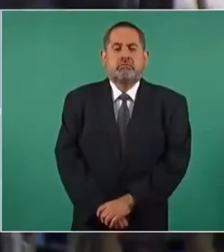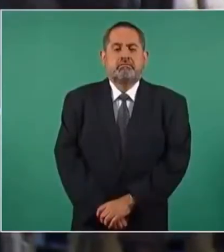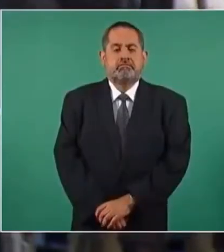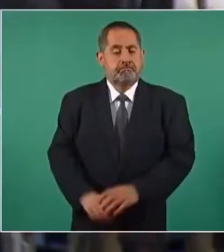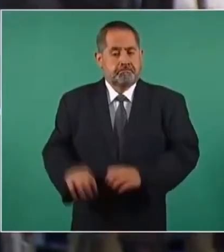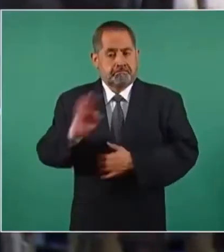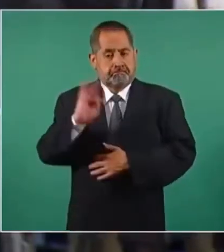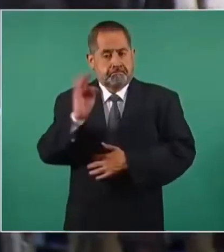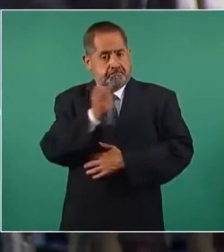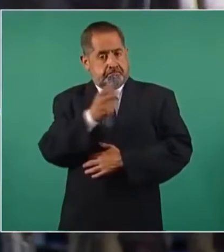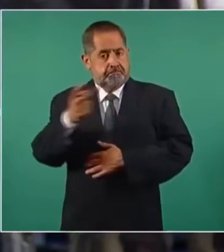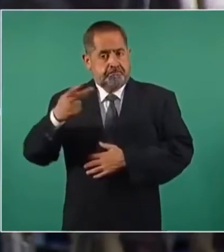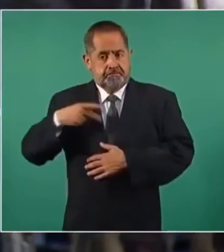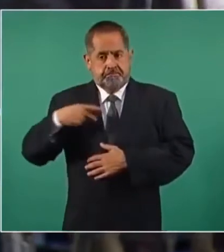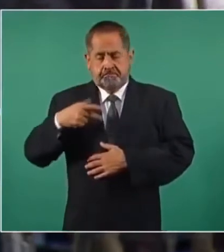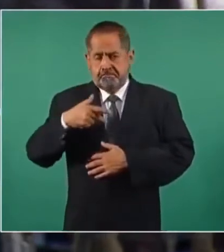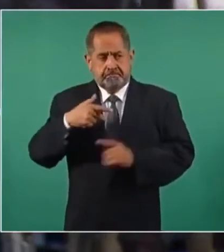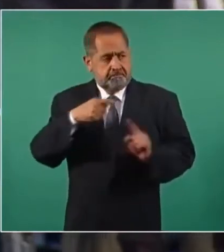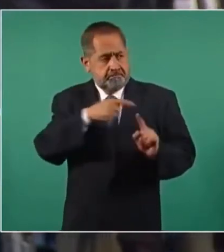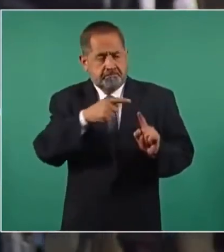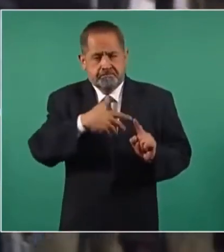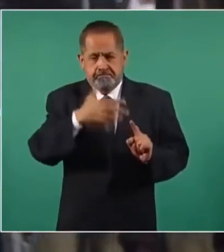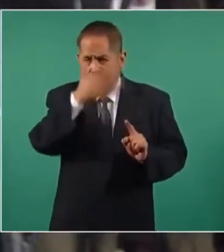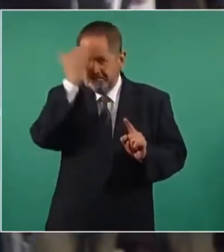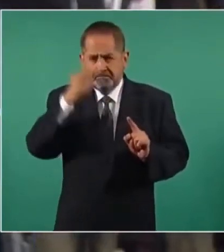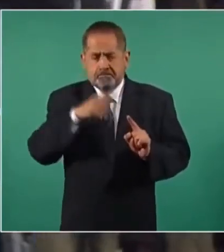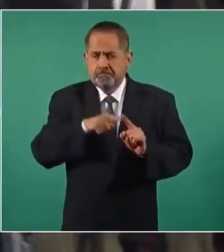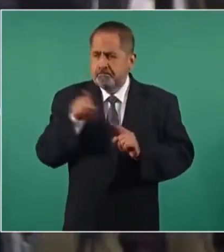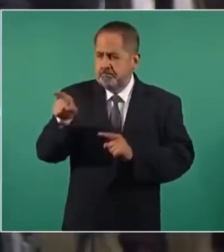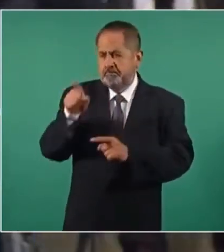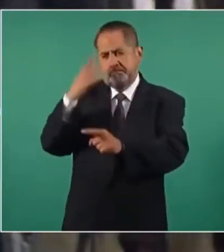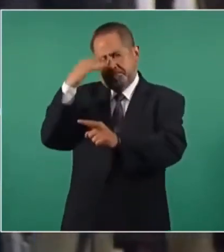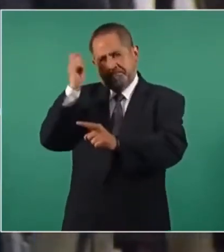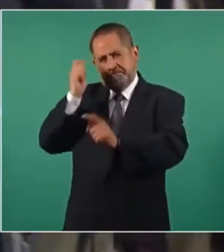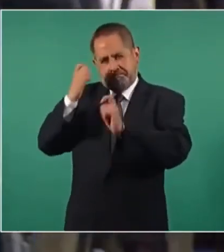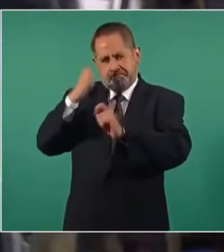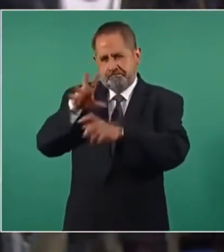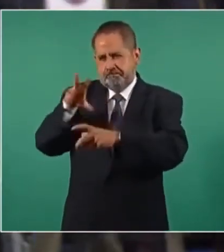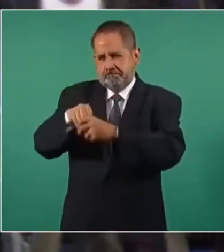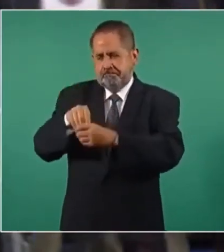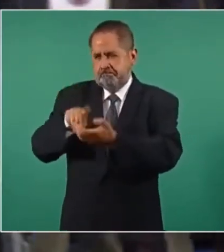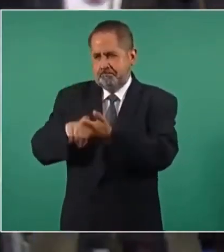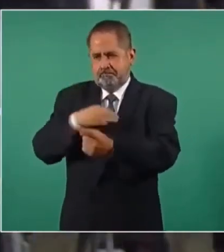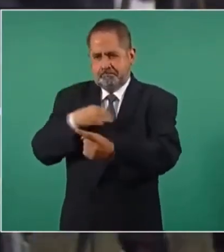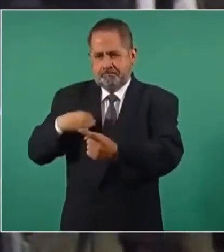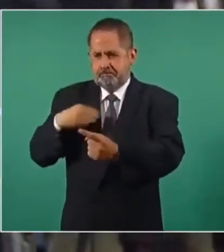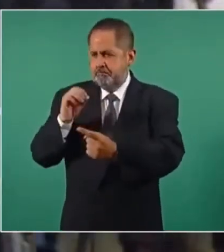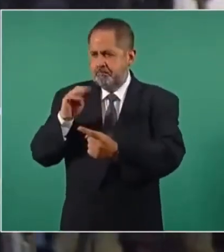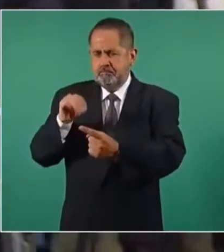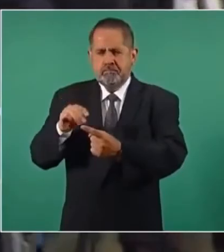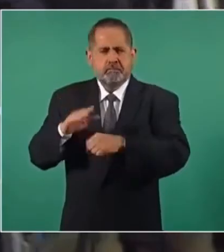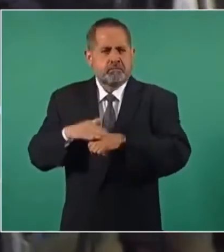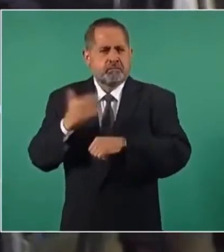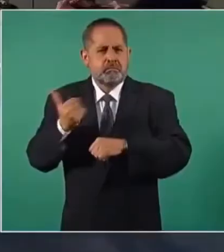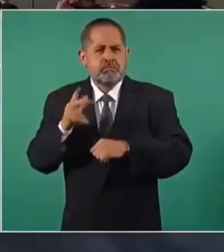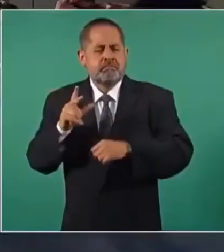epidemiólogo reconocido, le reitero, es parte de la OMS, ¿por qué no hacer campaña ahí? ¿Por qué no